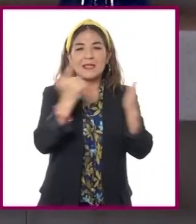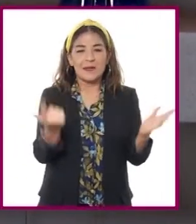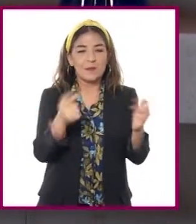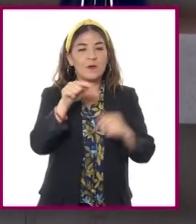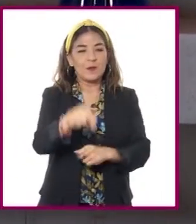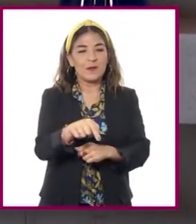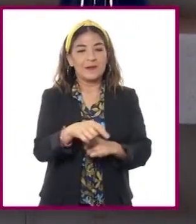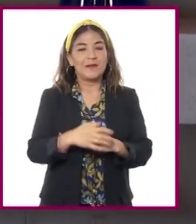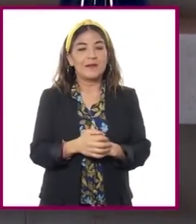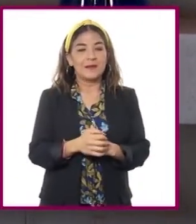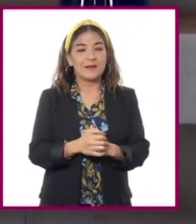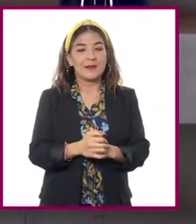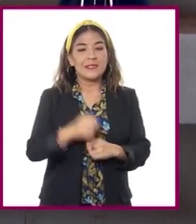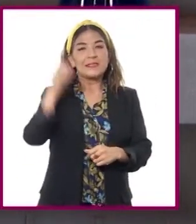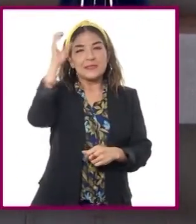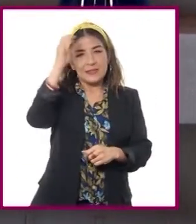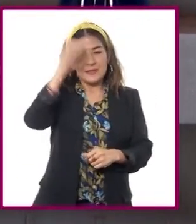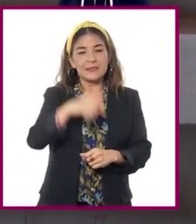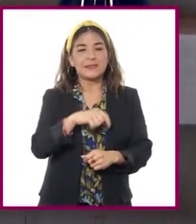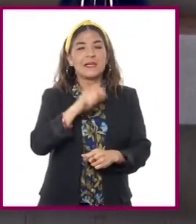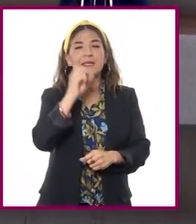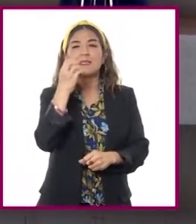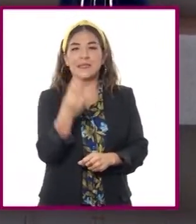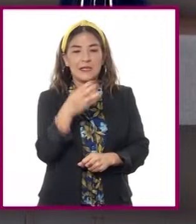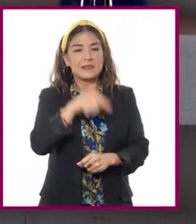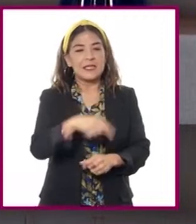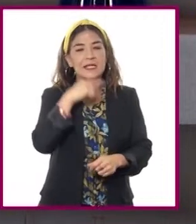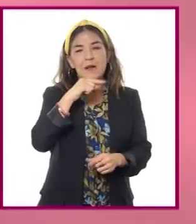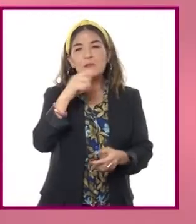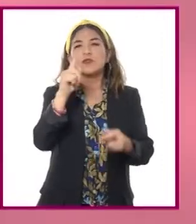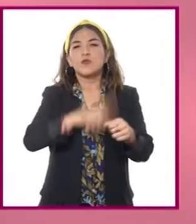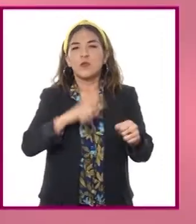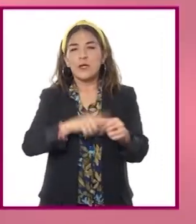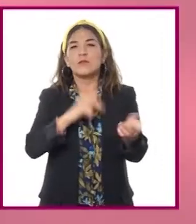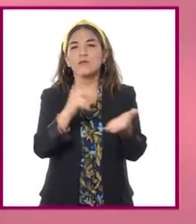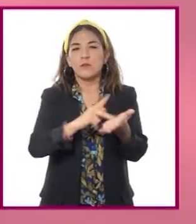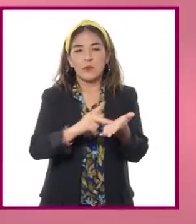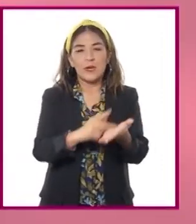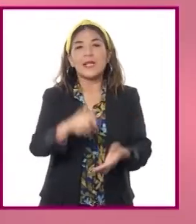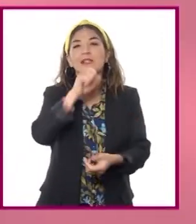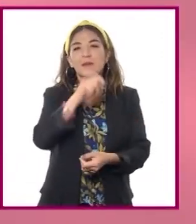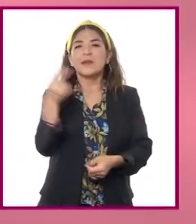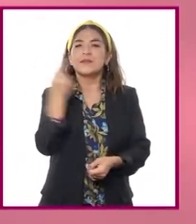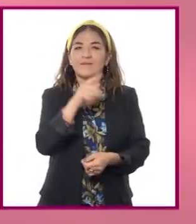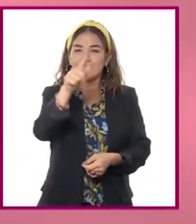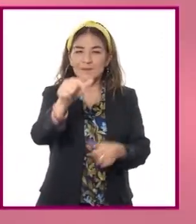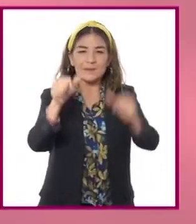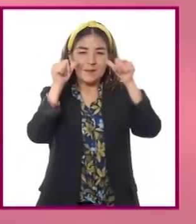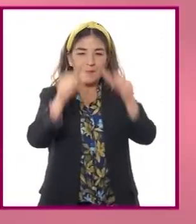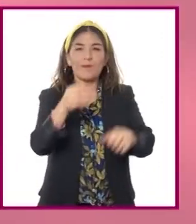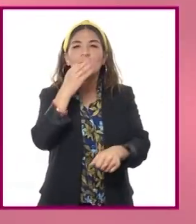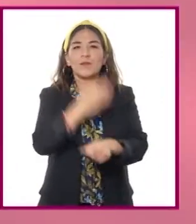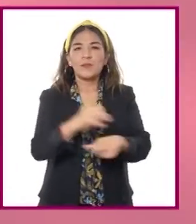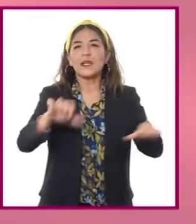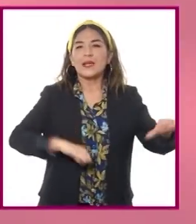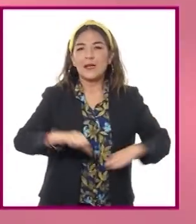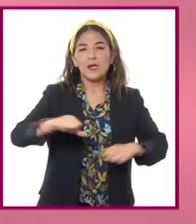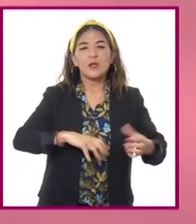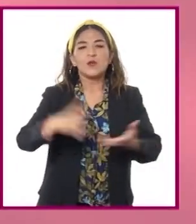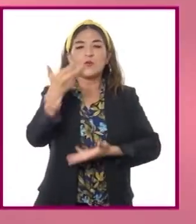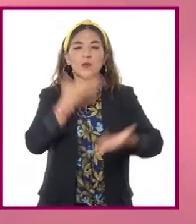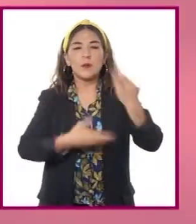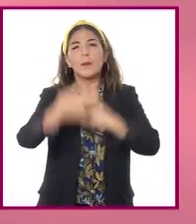de ciencias 3, lápiz, colores y bolígrafo. Además requerimos de su disposición al trabajo